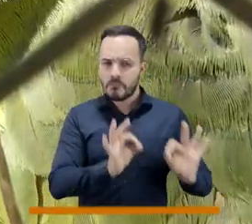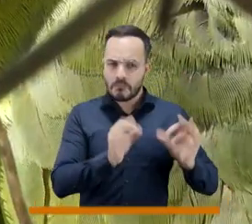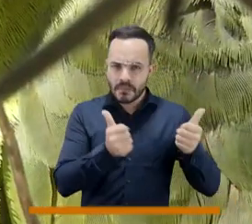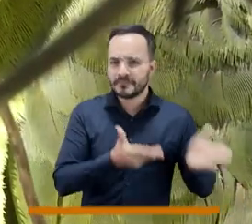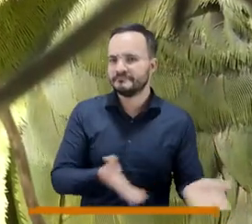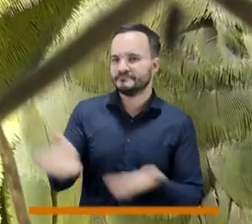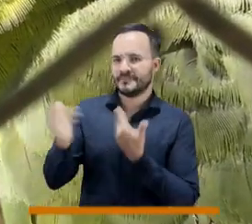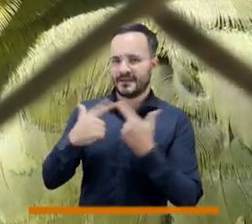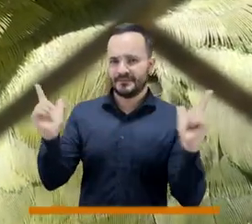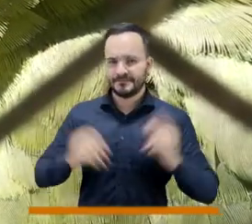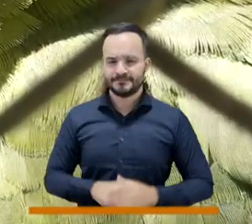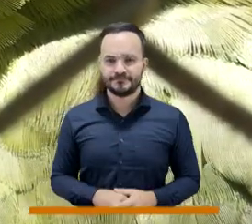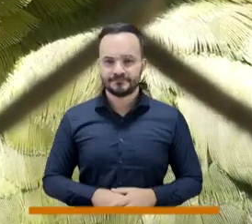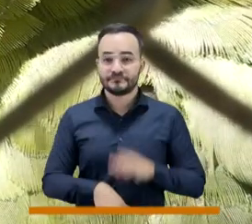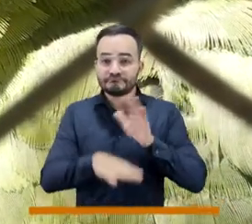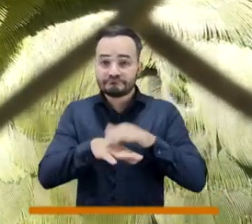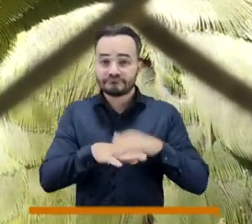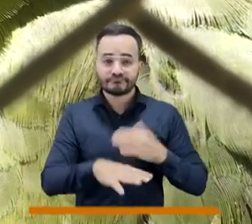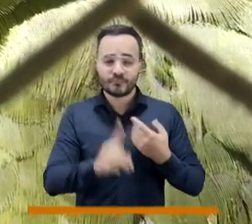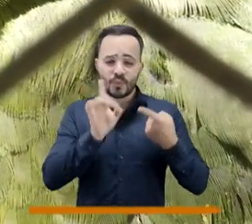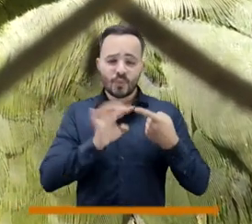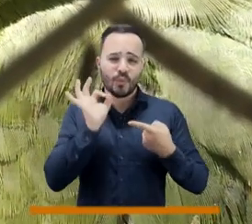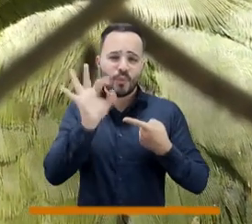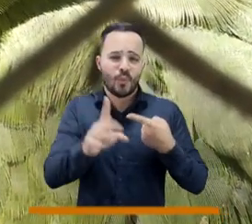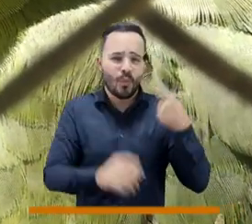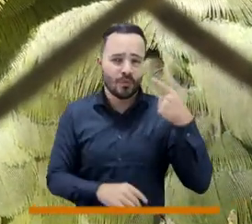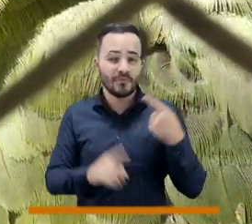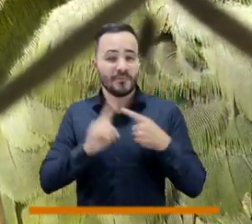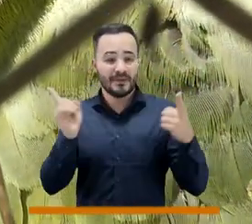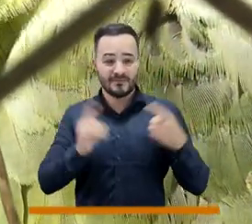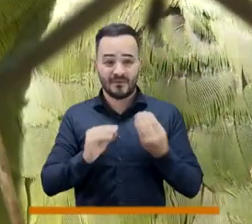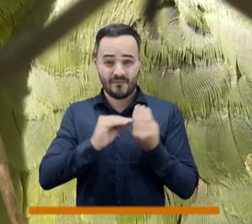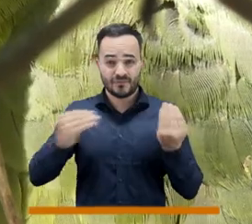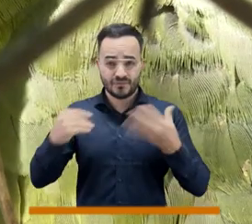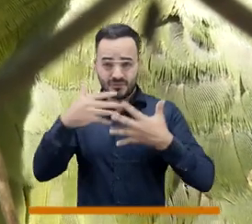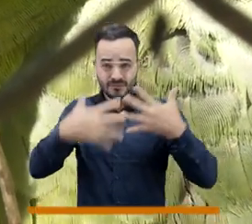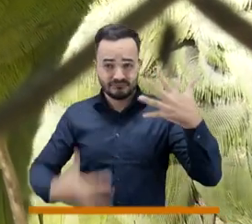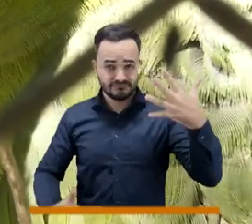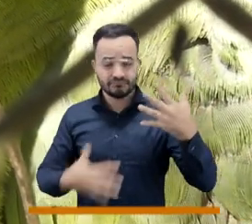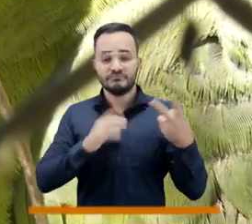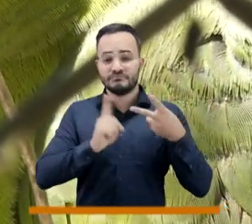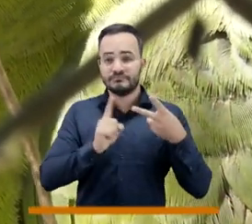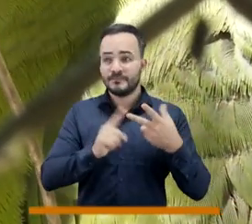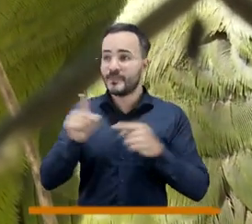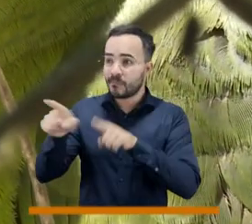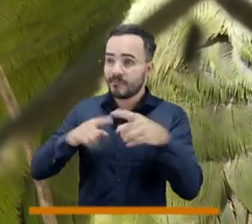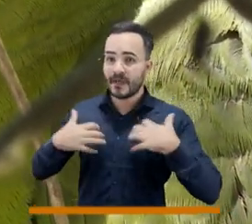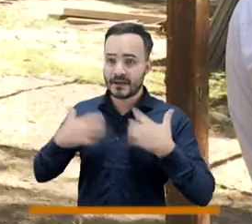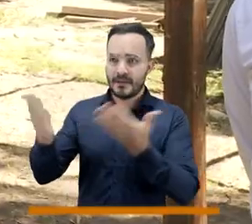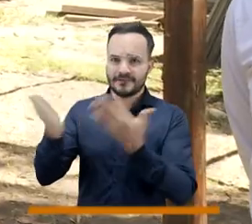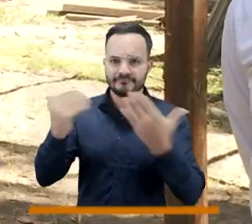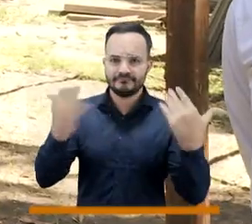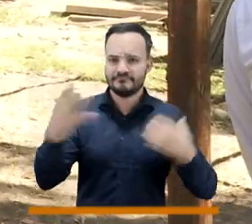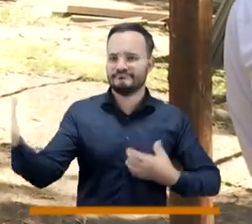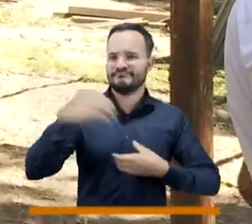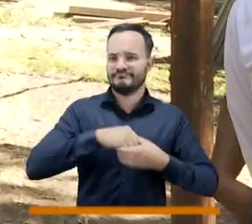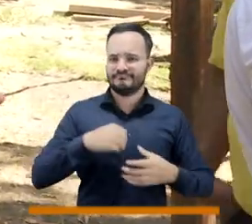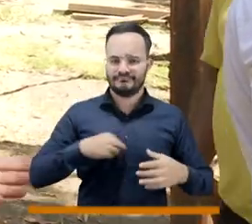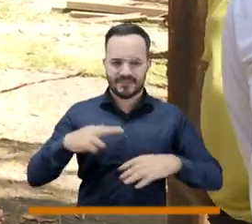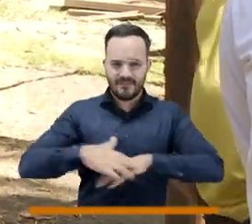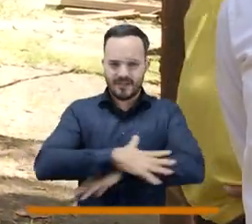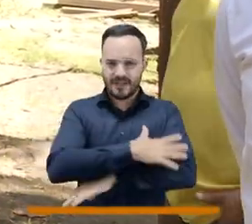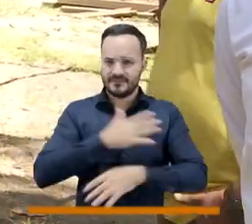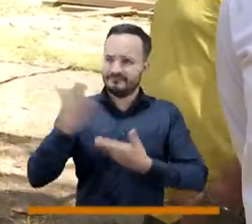general sobrevivir. Esa es una parte pequeña de todo lo que hay que hacer, pero ¿qué es lo que buscamos? Que esos animales no lleguen acá al Valle de Aburrá.